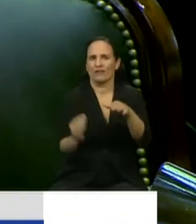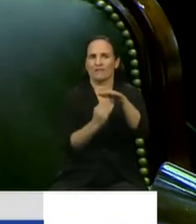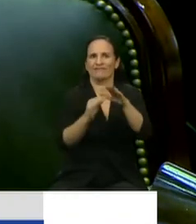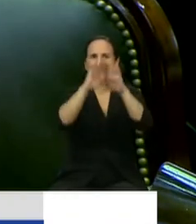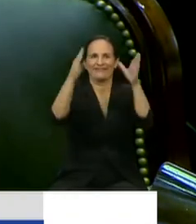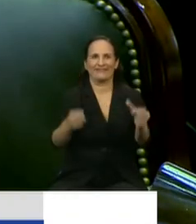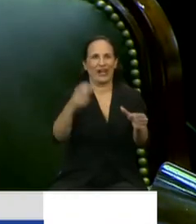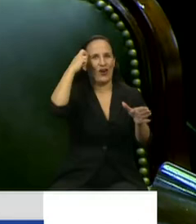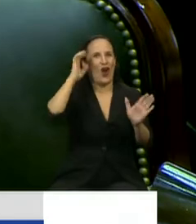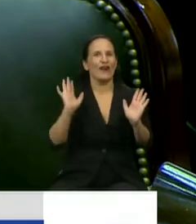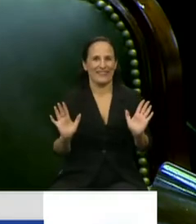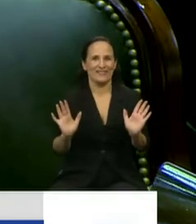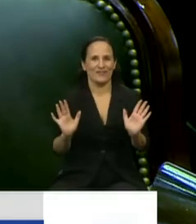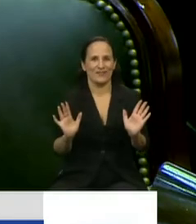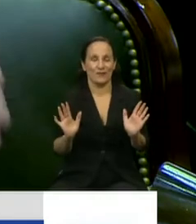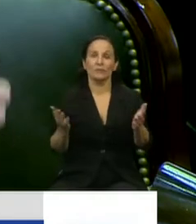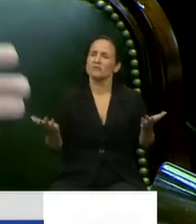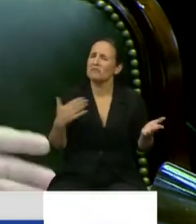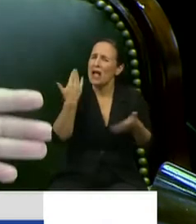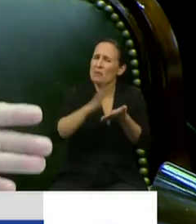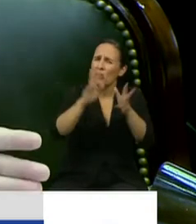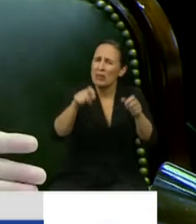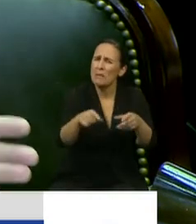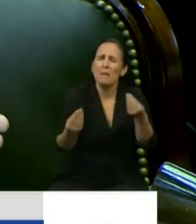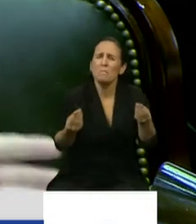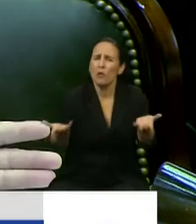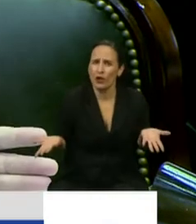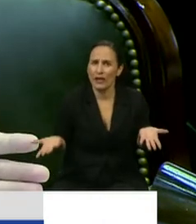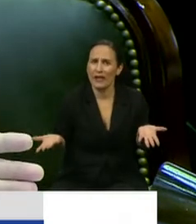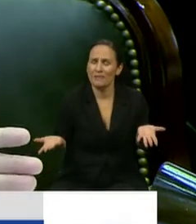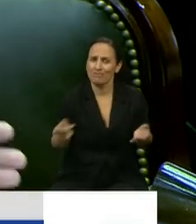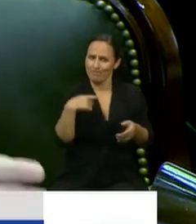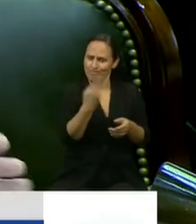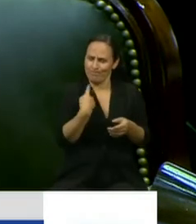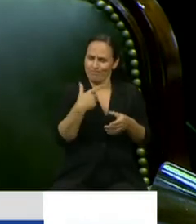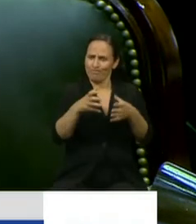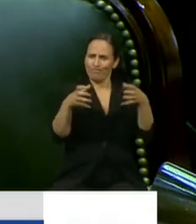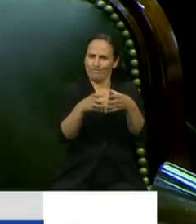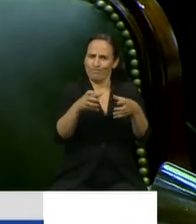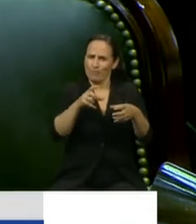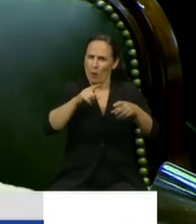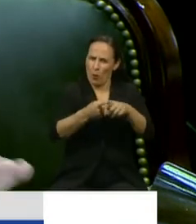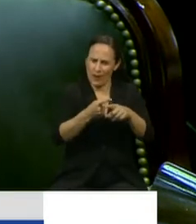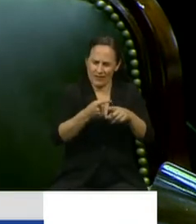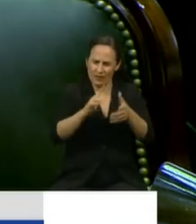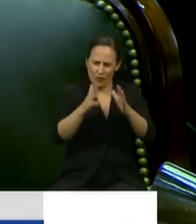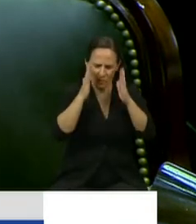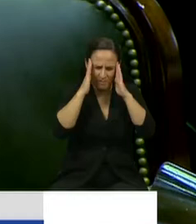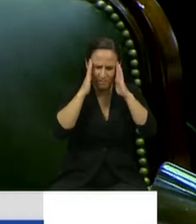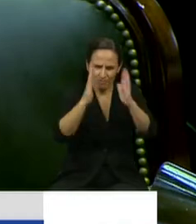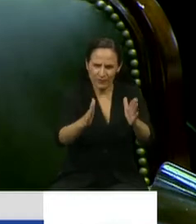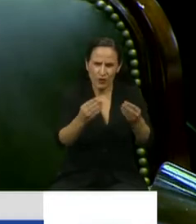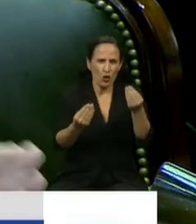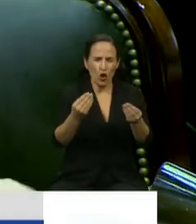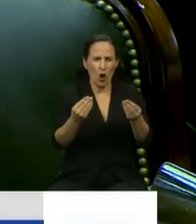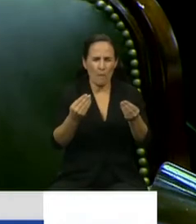de esto? Porque si tenemos que fijar una posición política de todo esto que está ocurriendo, creo